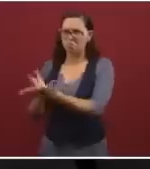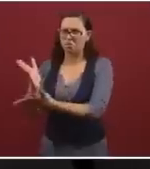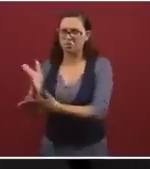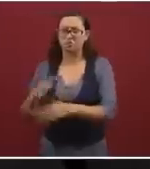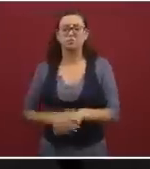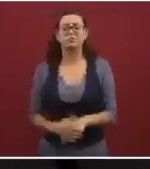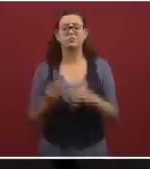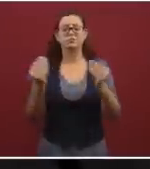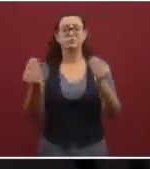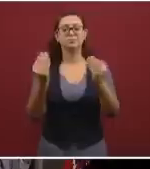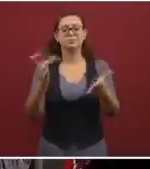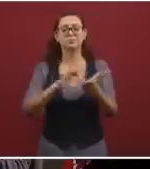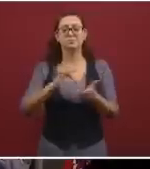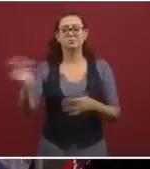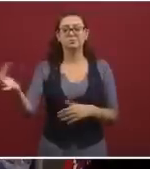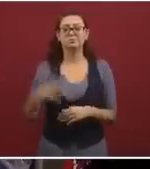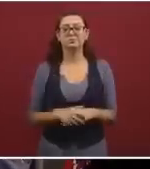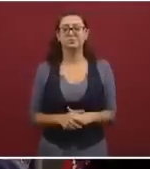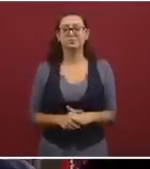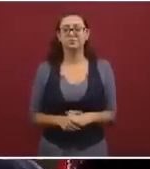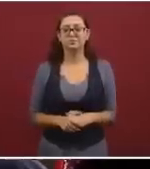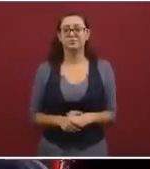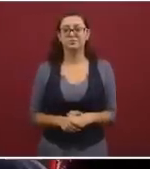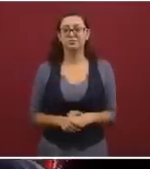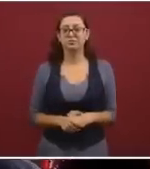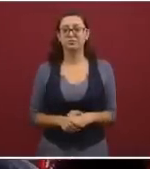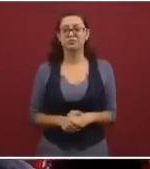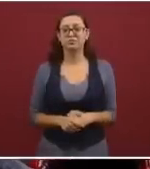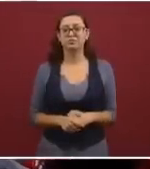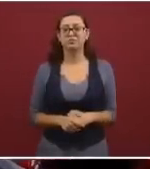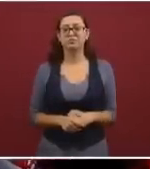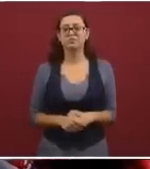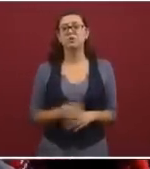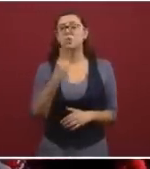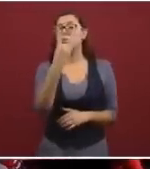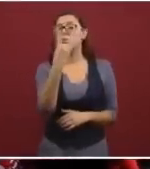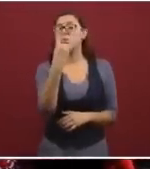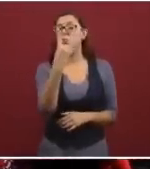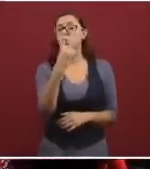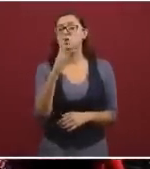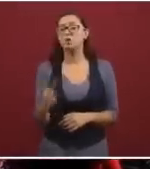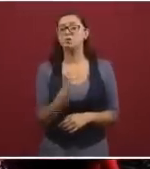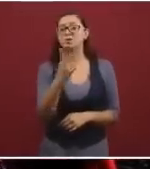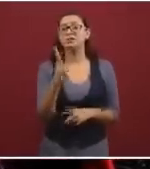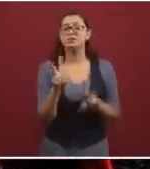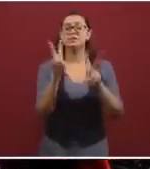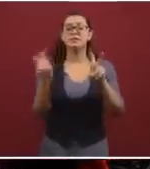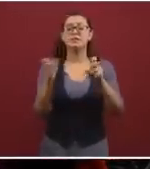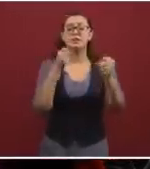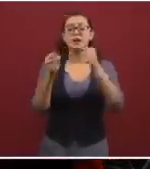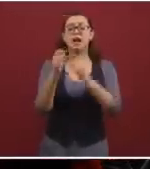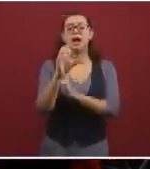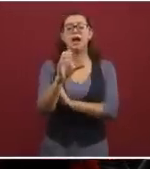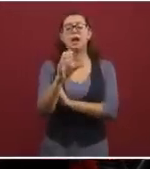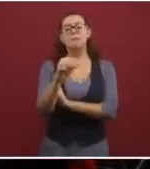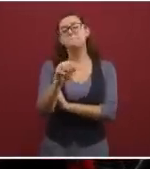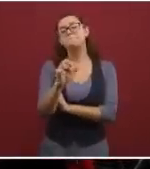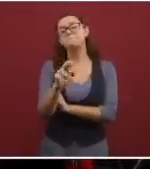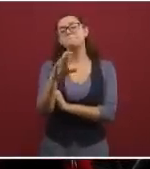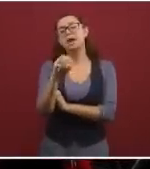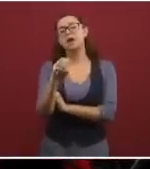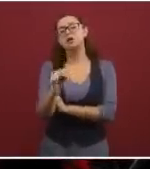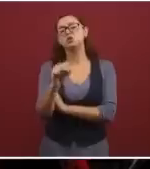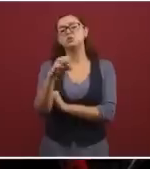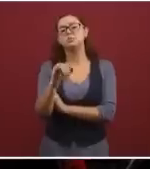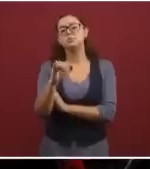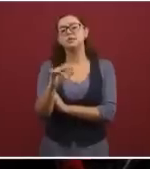Bueno, muchas gracias. Me faltaba nada más le quería preguntar sobre el caso del periodista Marcos Miranda de Veracruz, que